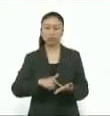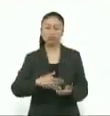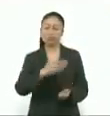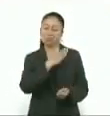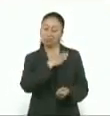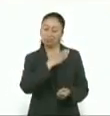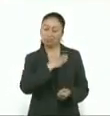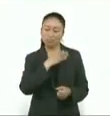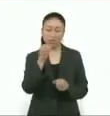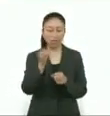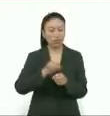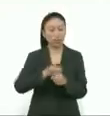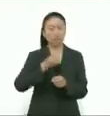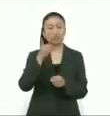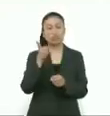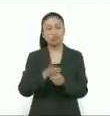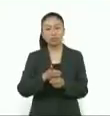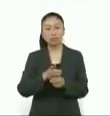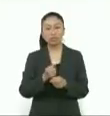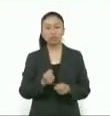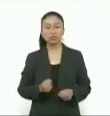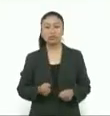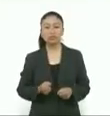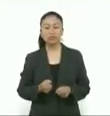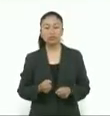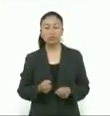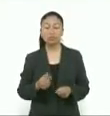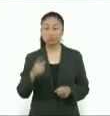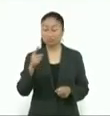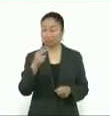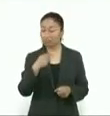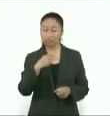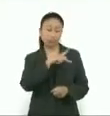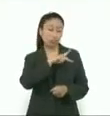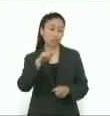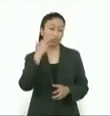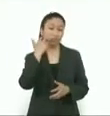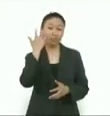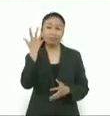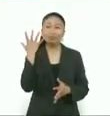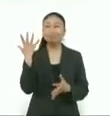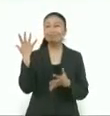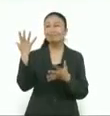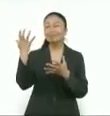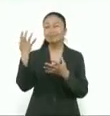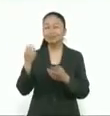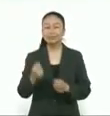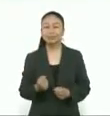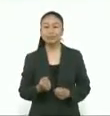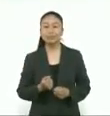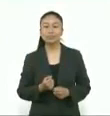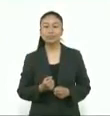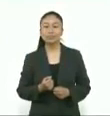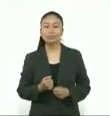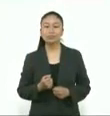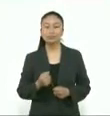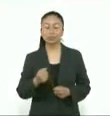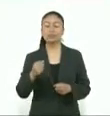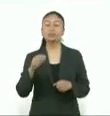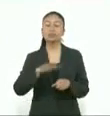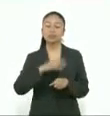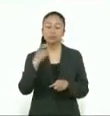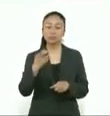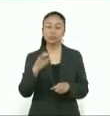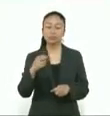en oportunidades y bienestar que deseamos. Por eso, es un orgullo estar el